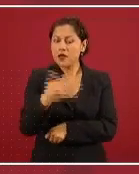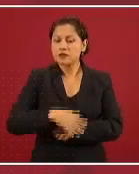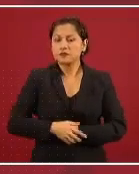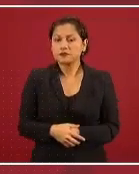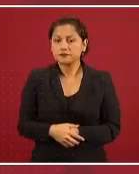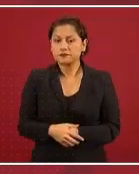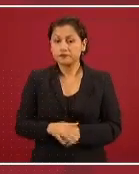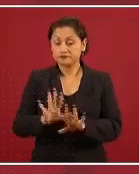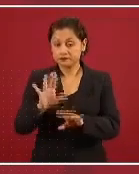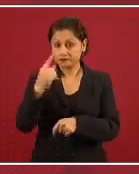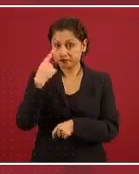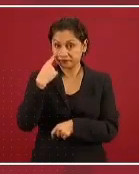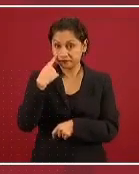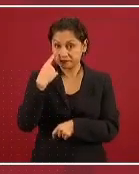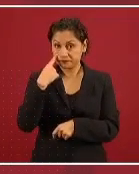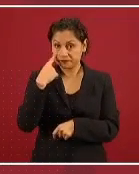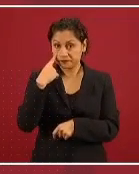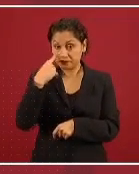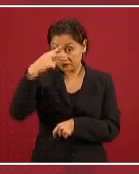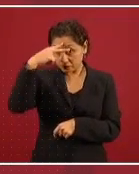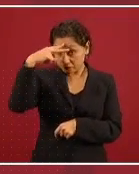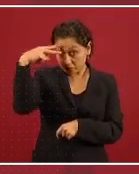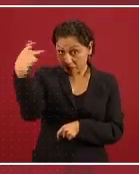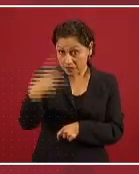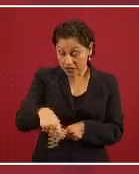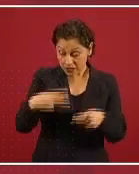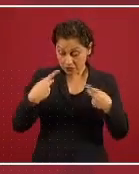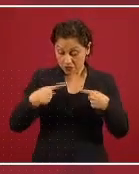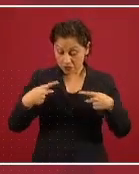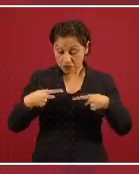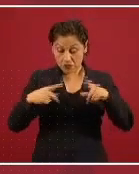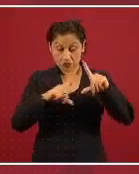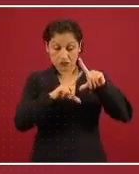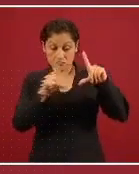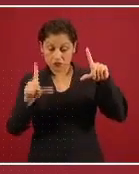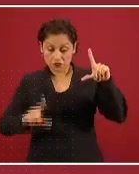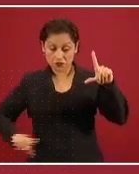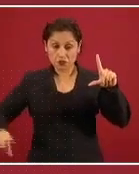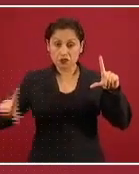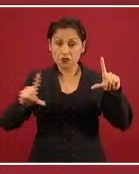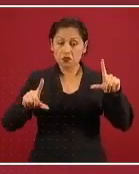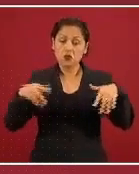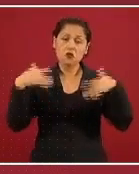Tenemos un pueblo muy consciente, es un orgullo.